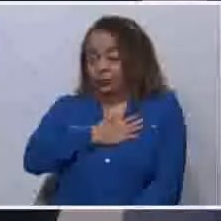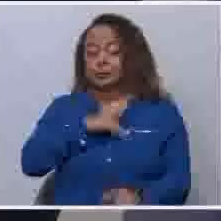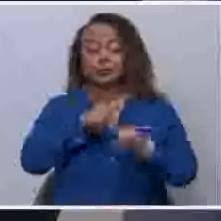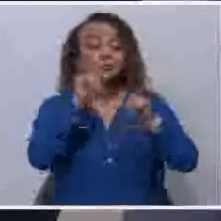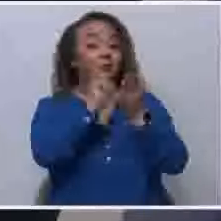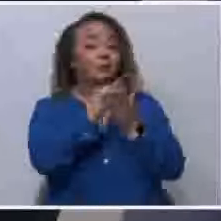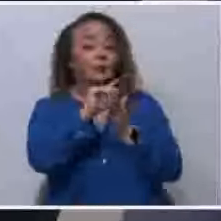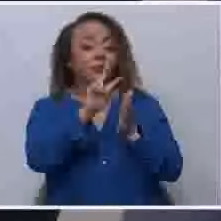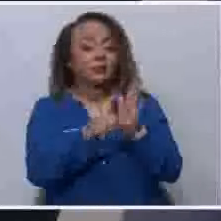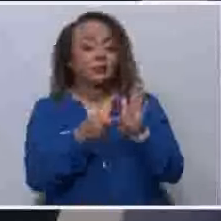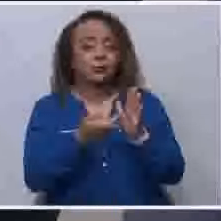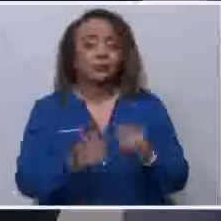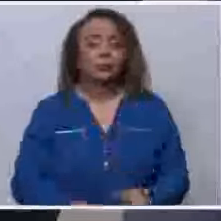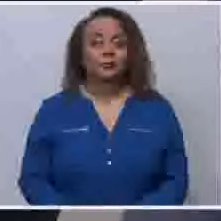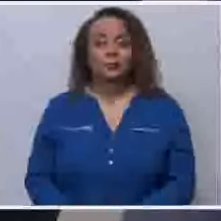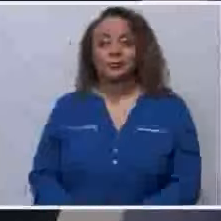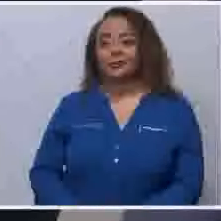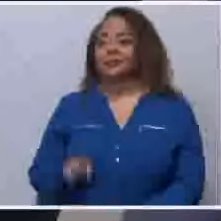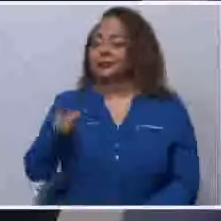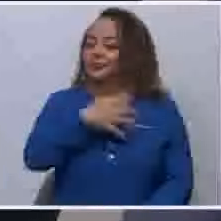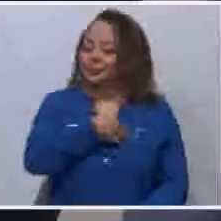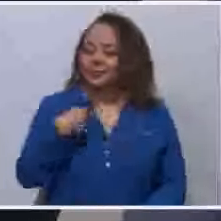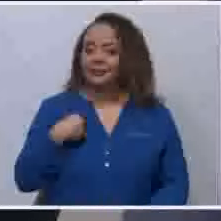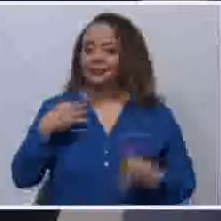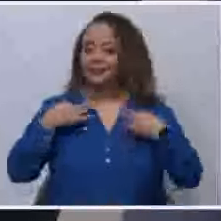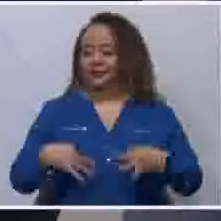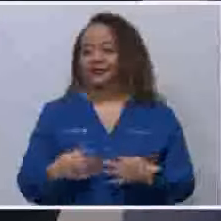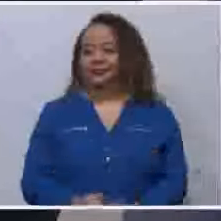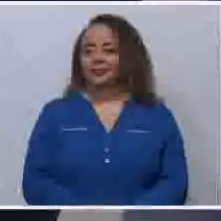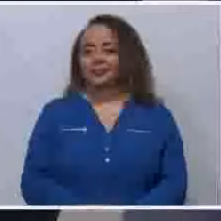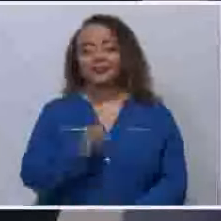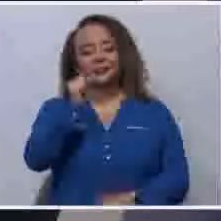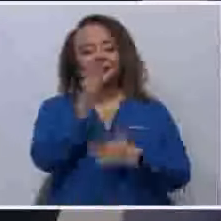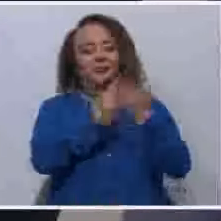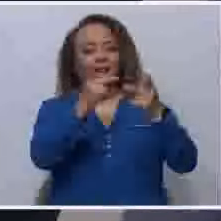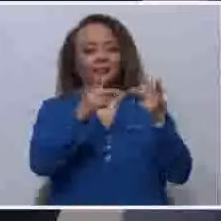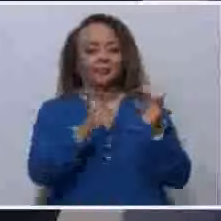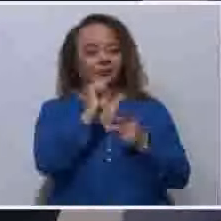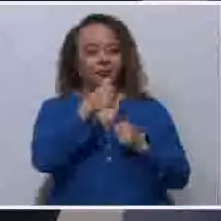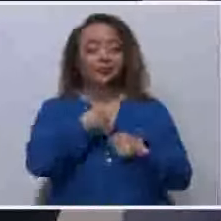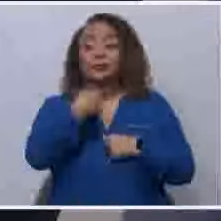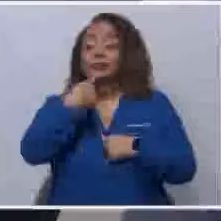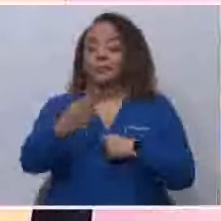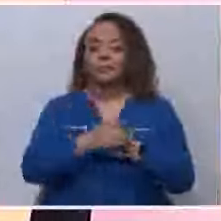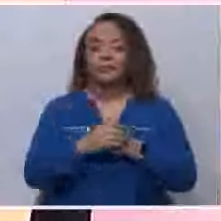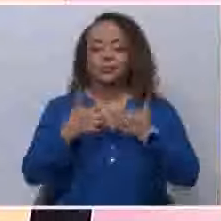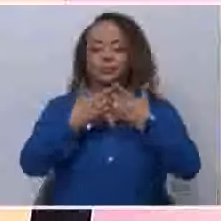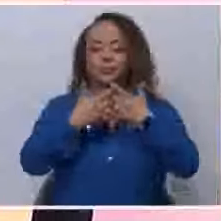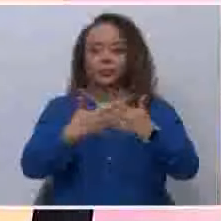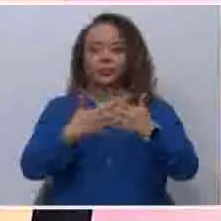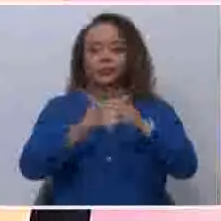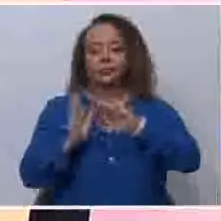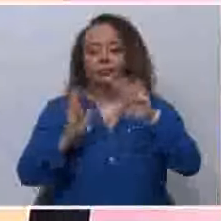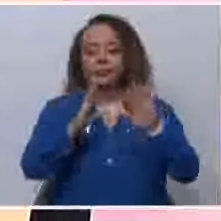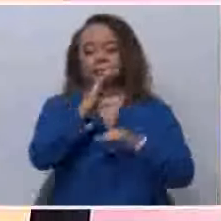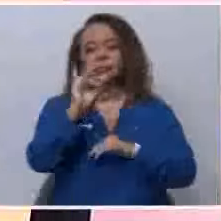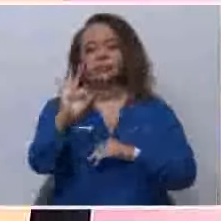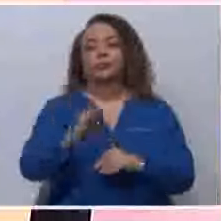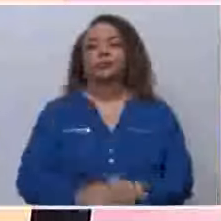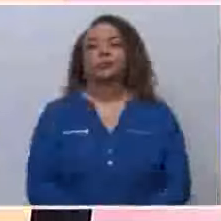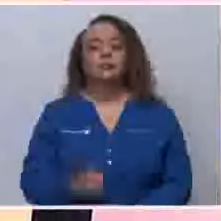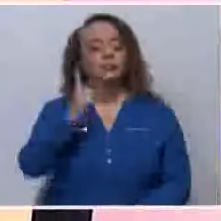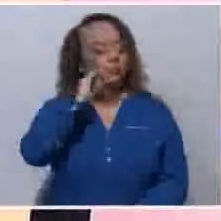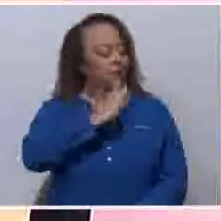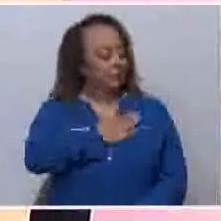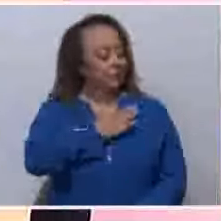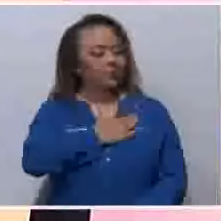no quiere decir que yo desdeñe. Me encanta el biotipo. Que yo desdeñe. Sí, en algunas posiciones sí. Te lo digo, es más, central, portero y 9. Para mí